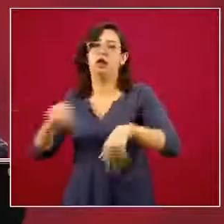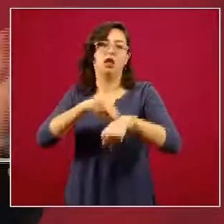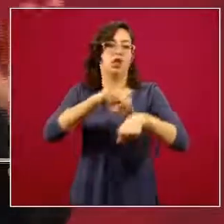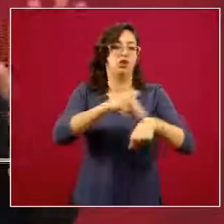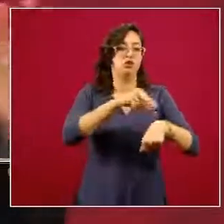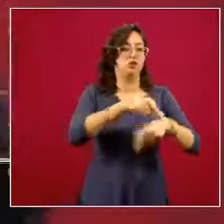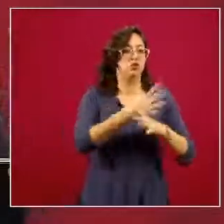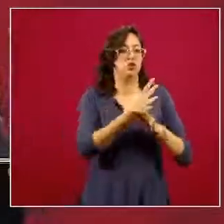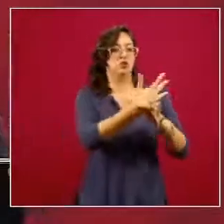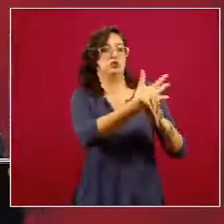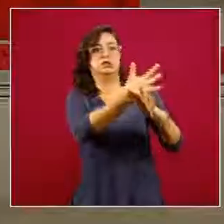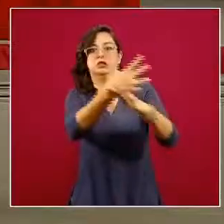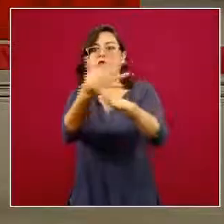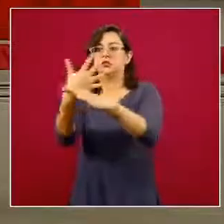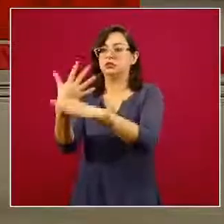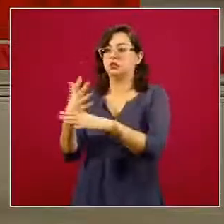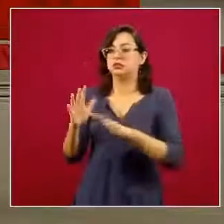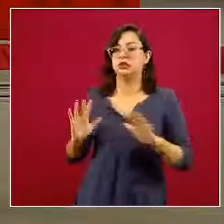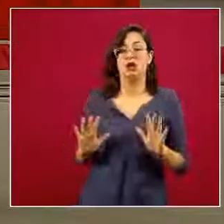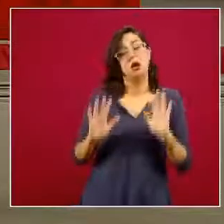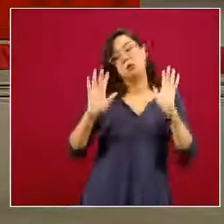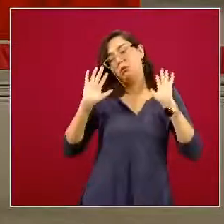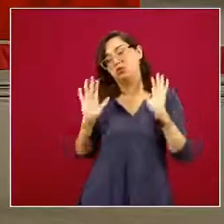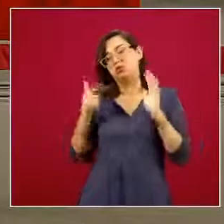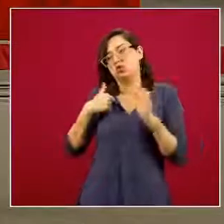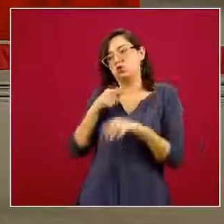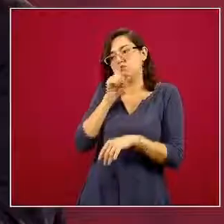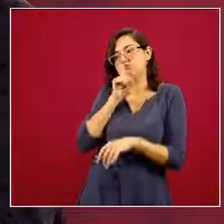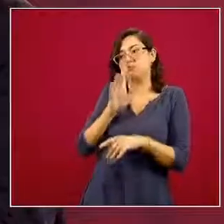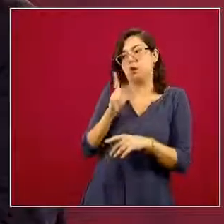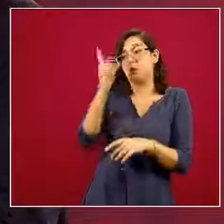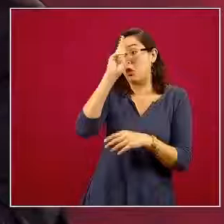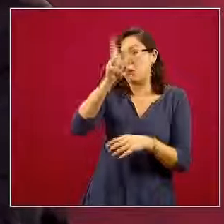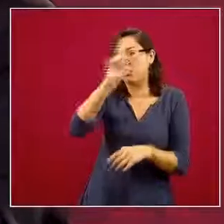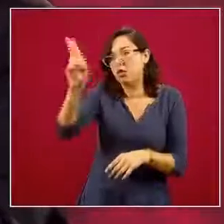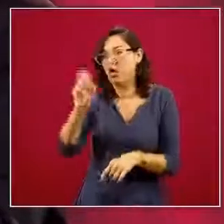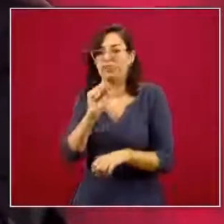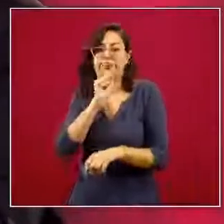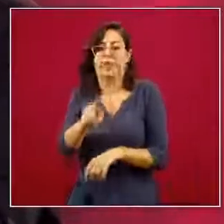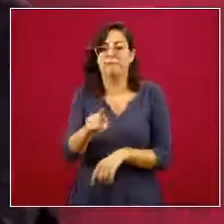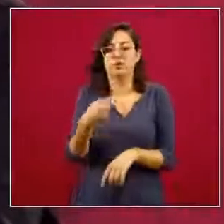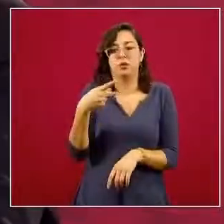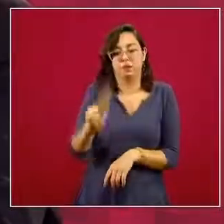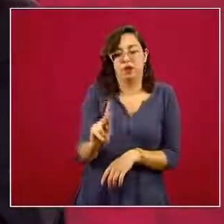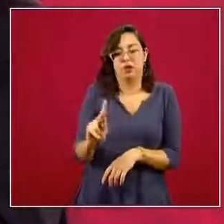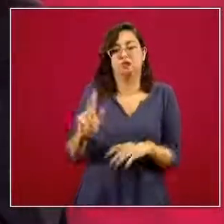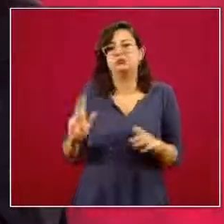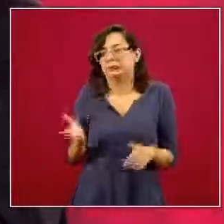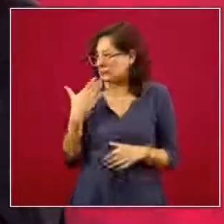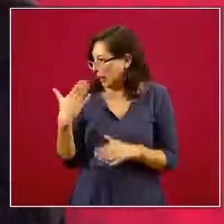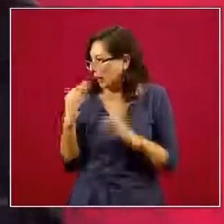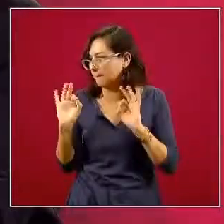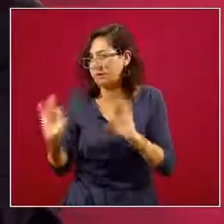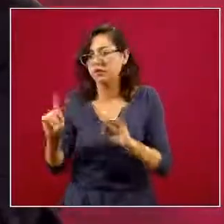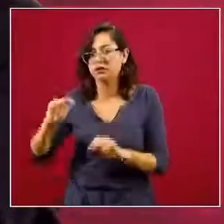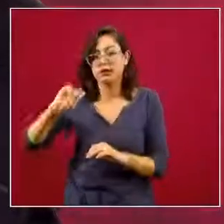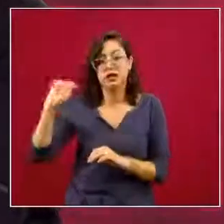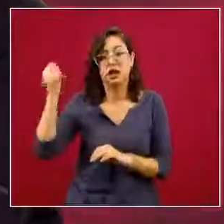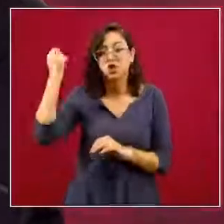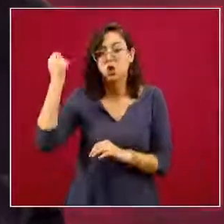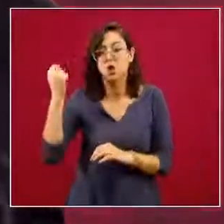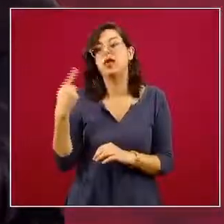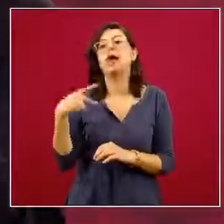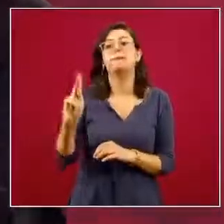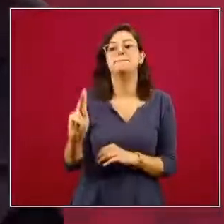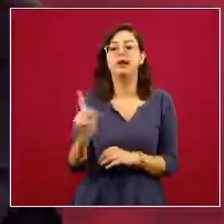estoy censurando, yo sé que luego eso causa ruido. Lo que estoy diciendo es que quede claro que qué bueno que haya tecnología, pero la tecnología